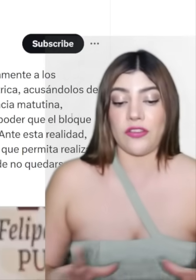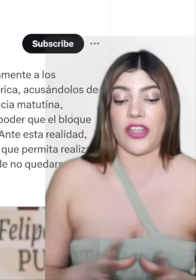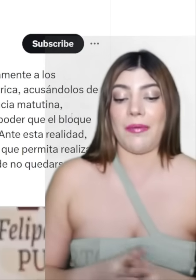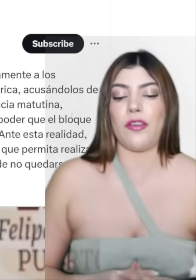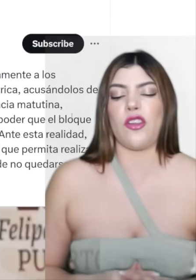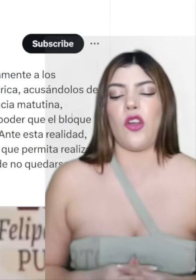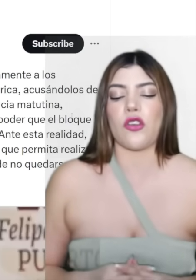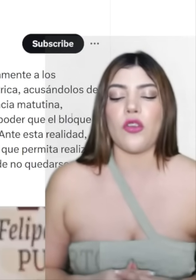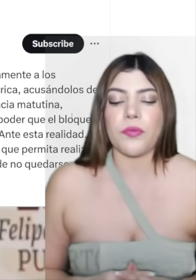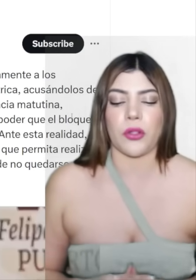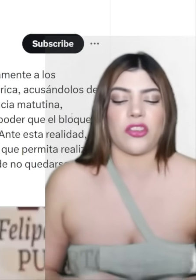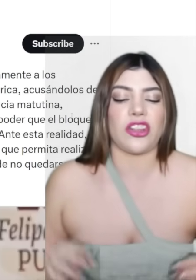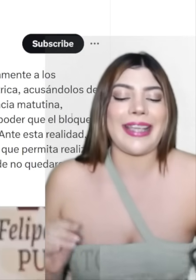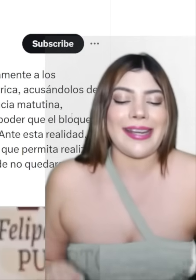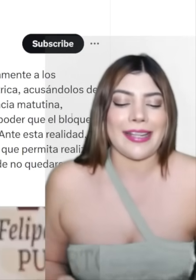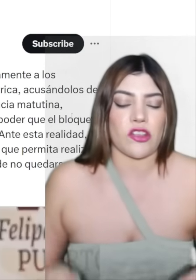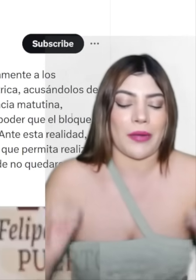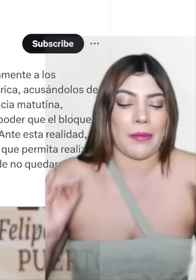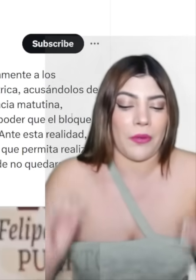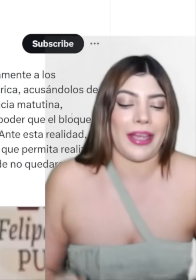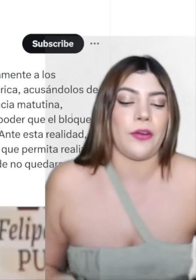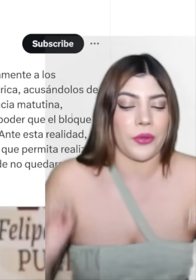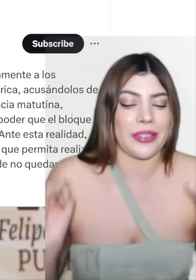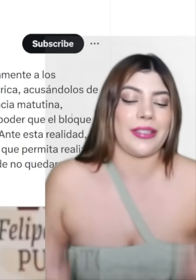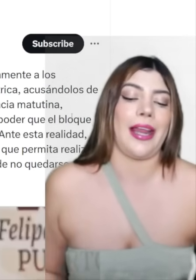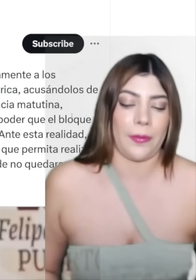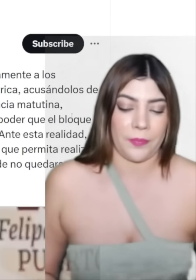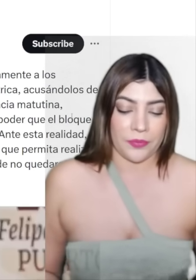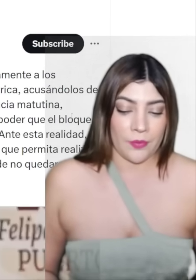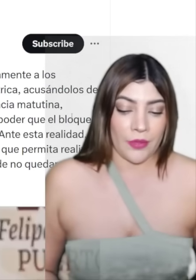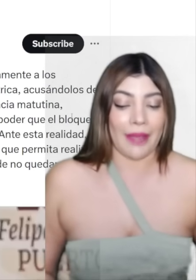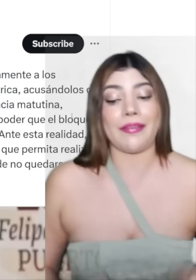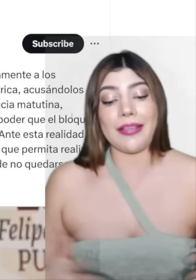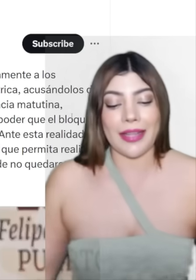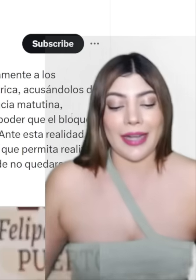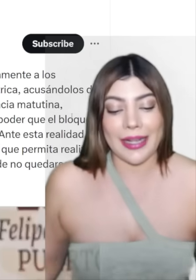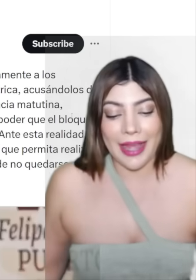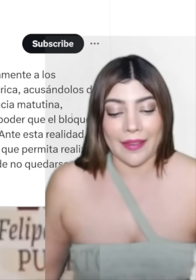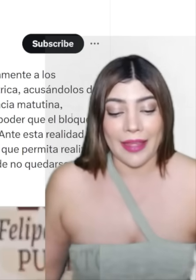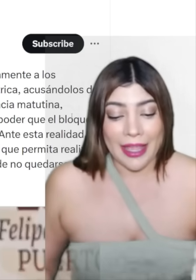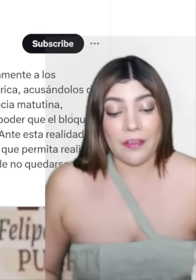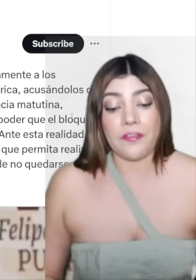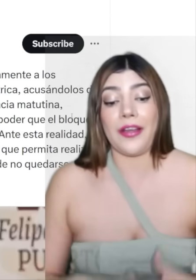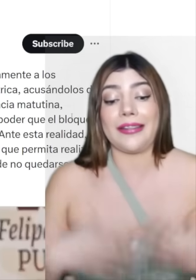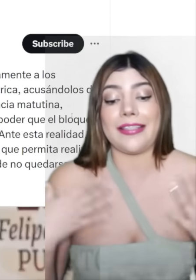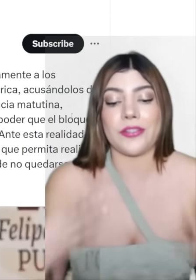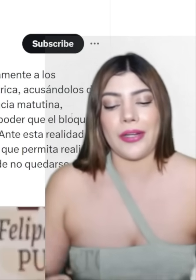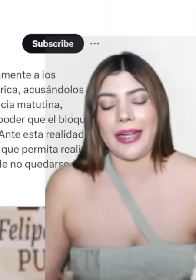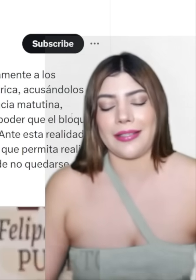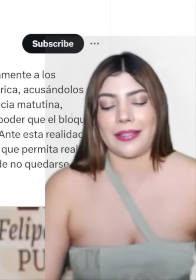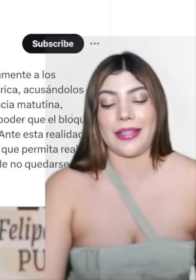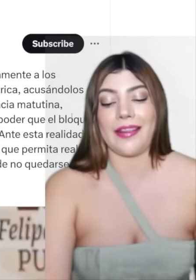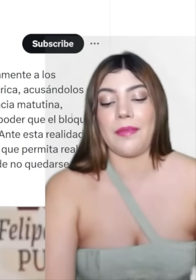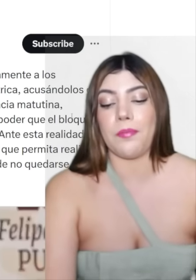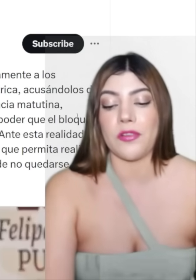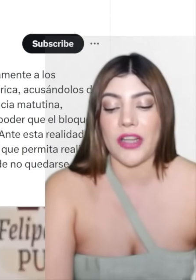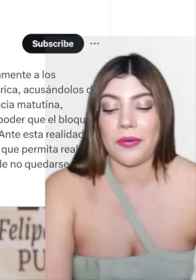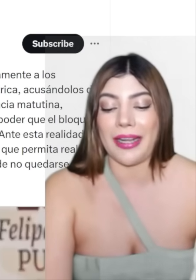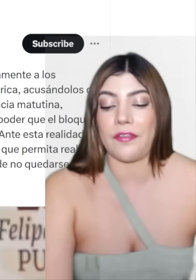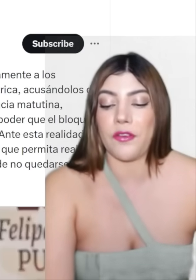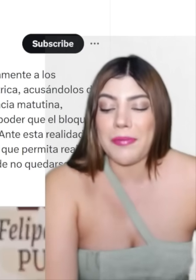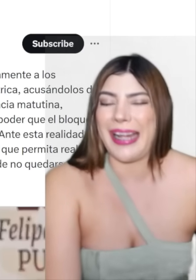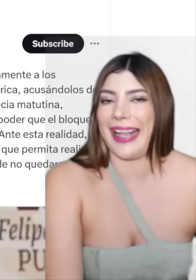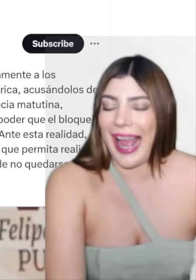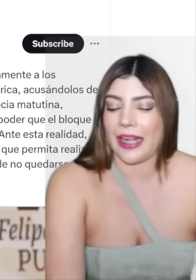bloque conservador corrupto tiene sobre el poder judicial. Ante esta realidad, enfatizó la necesidad de impulsar